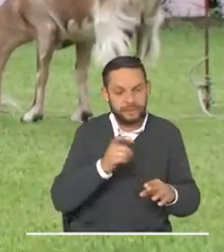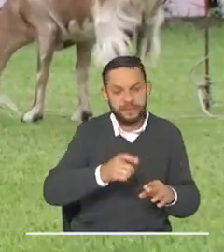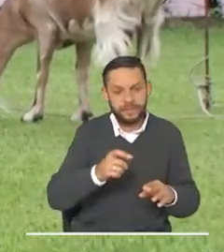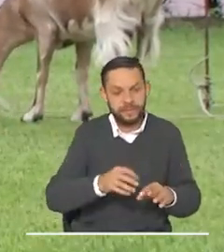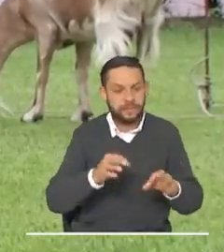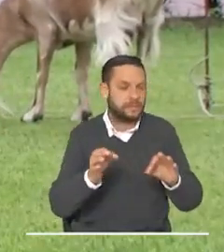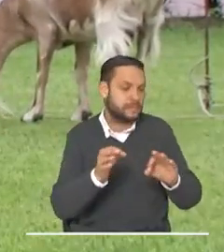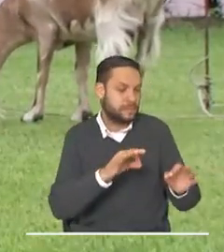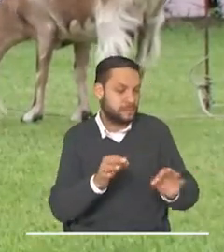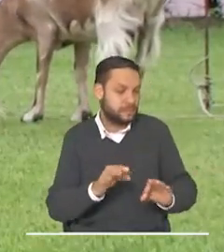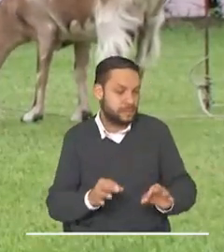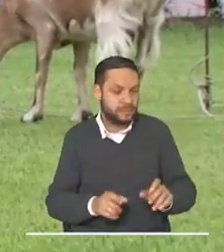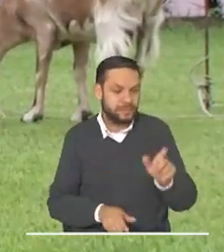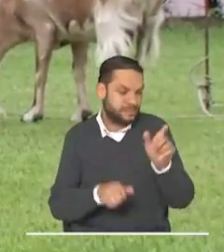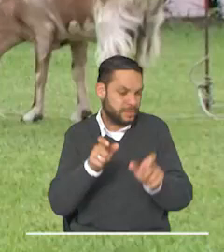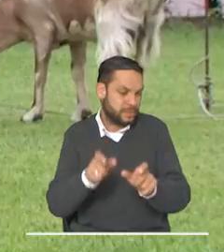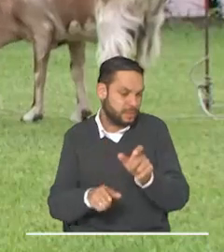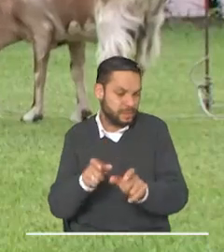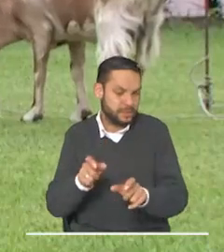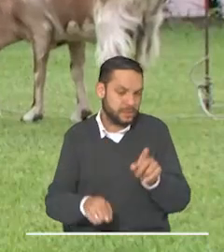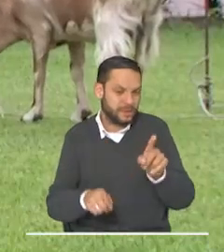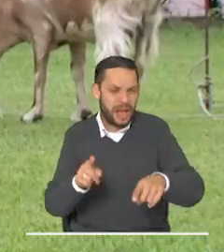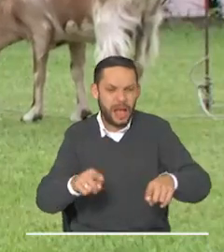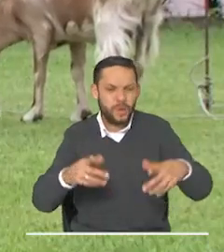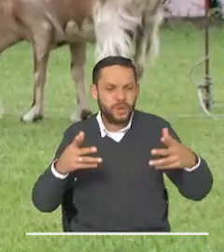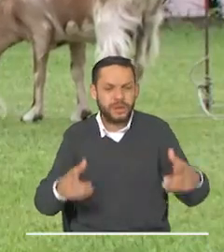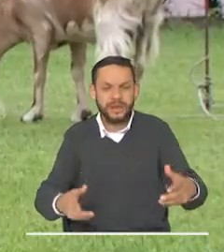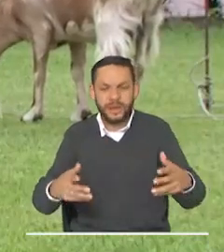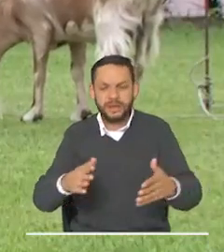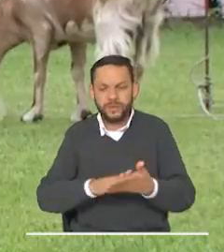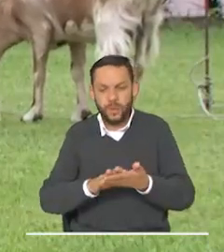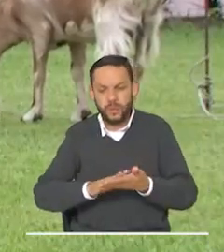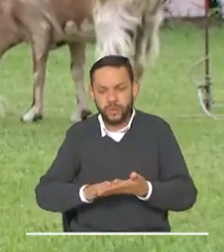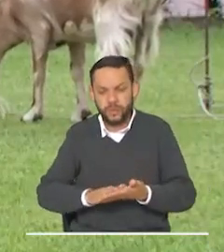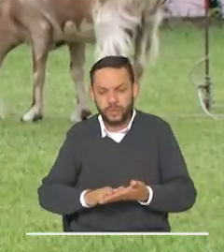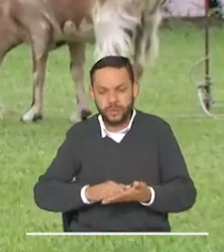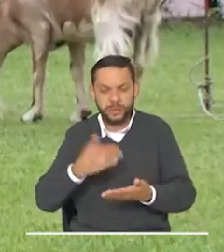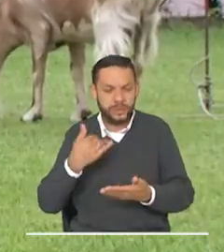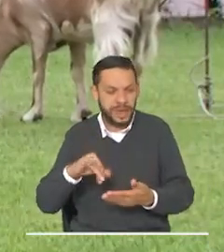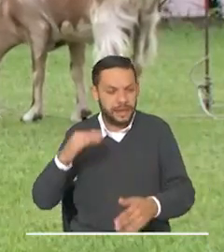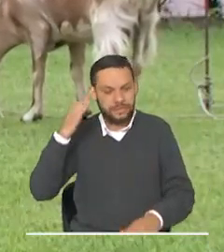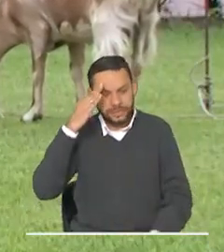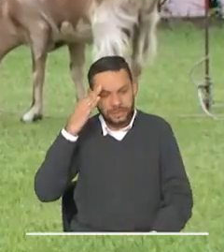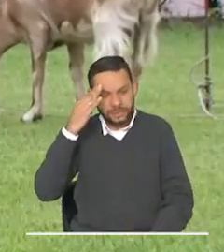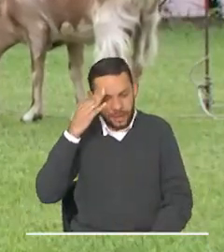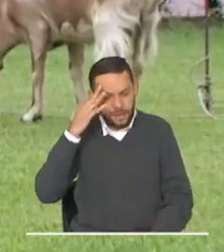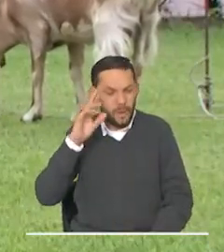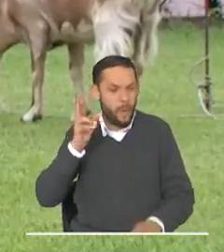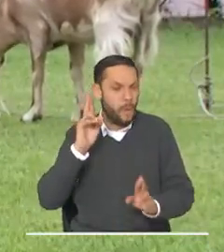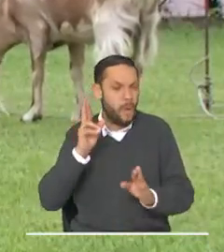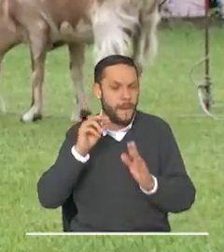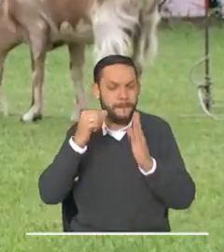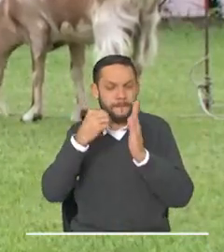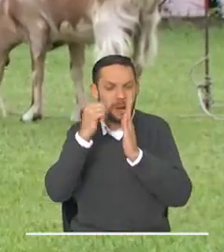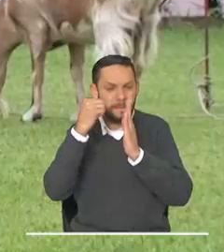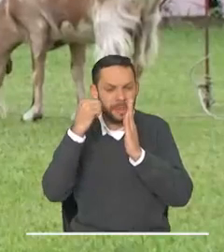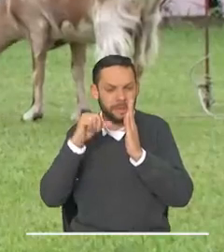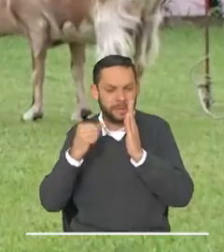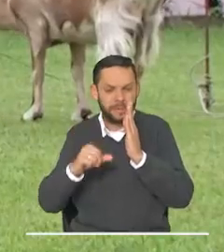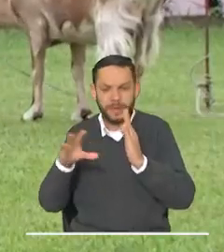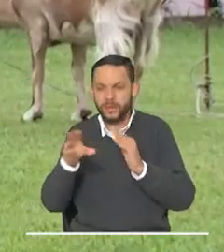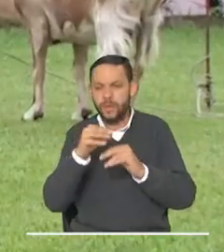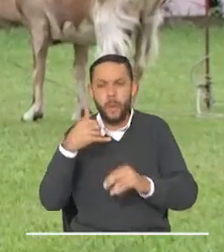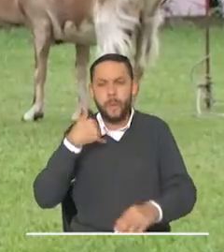porque ya tienen algunas condiciones y quieren entender que está sucediendo pero qué bueno que a este programa ni era muchos